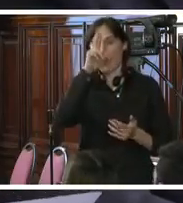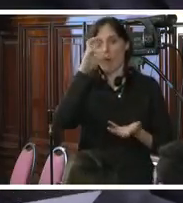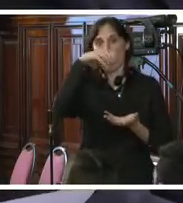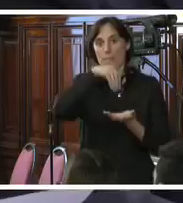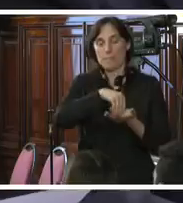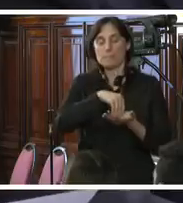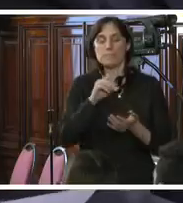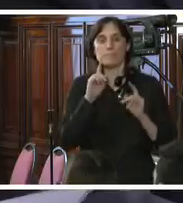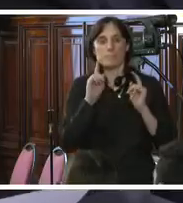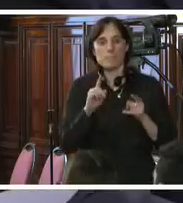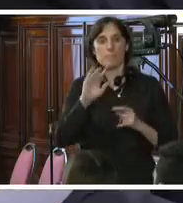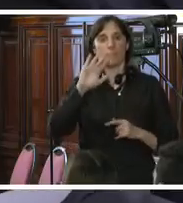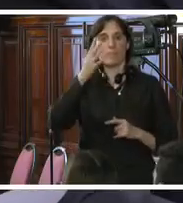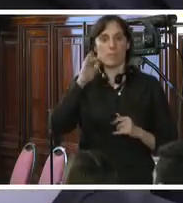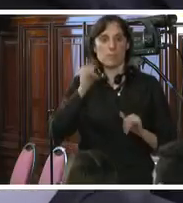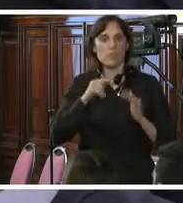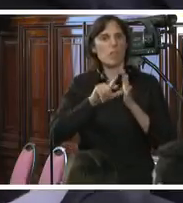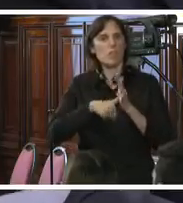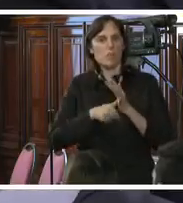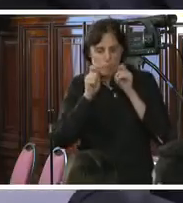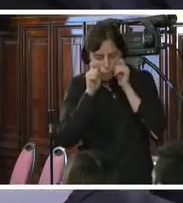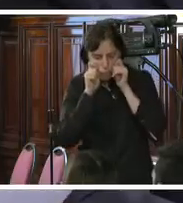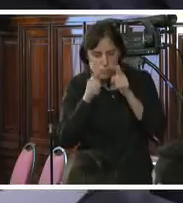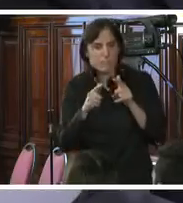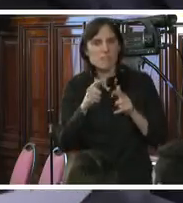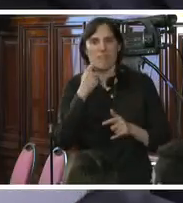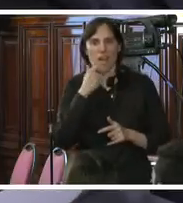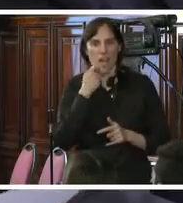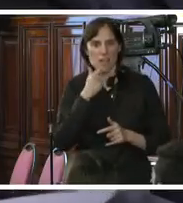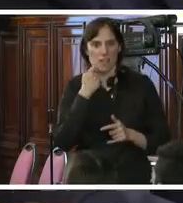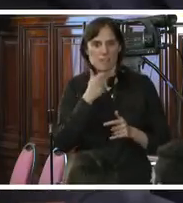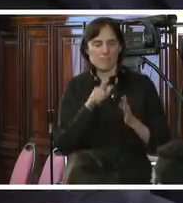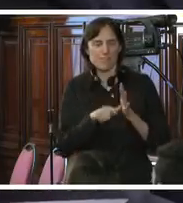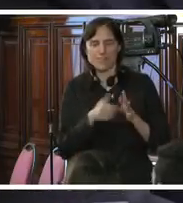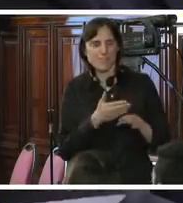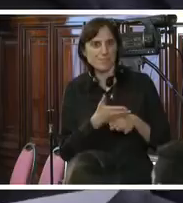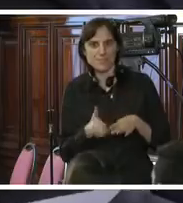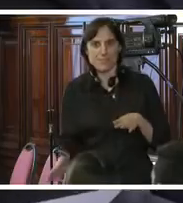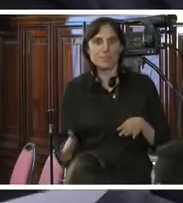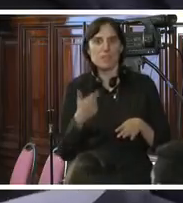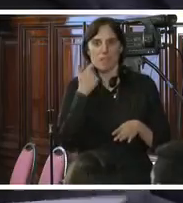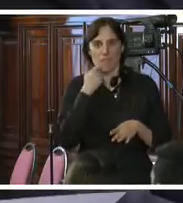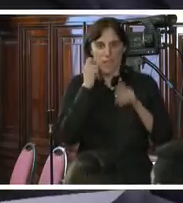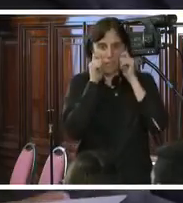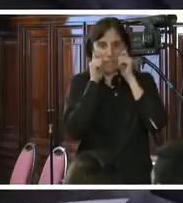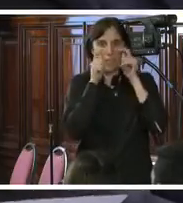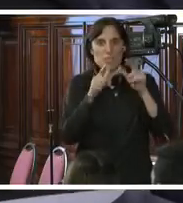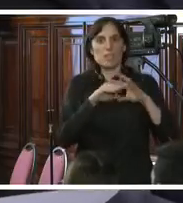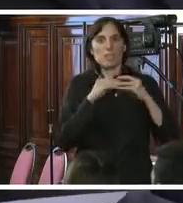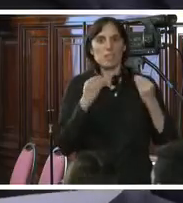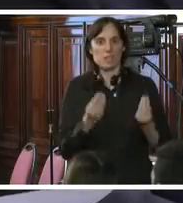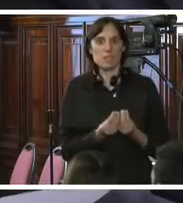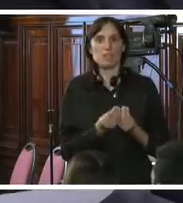salud y quinto, en la demora en la atención. Segundo, existe una falta de atención integral en la